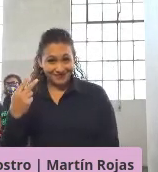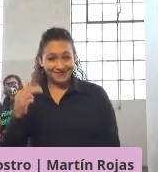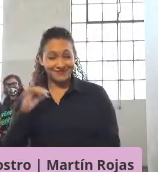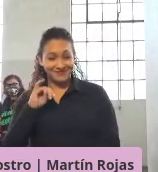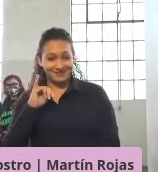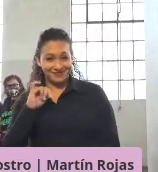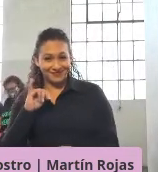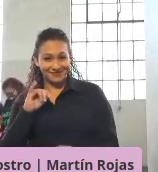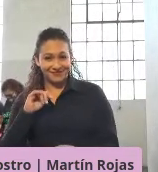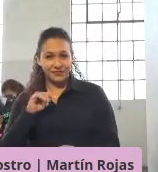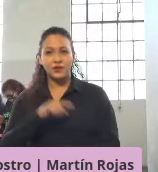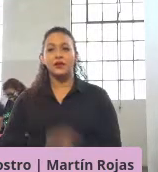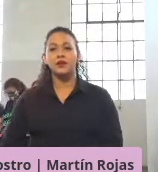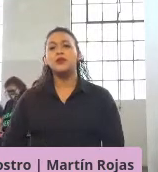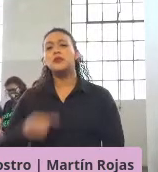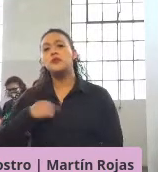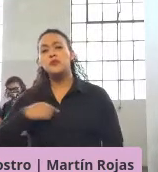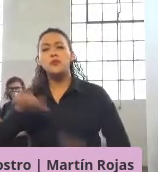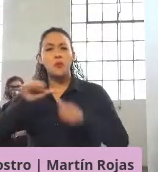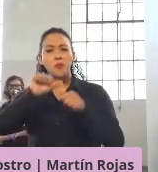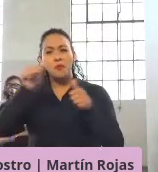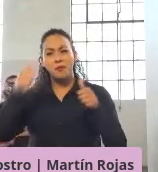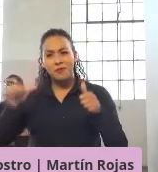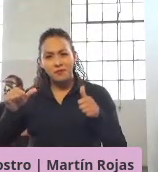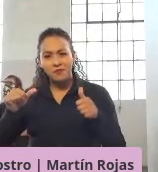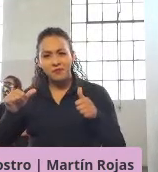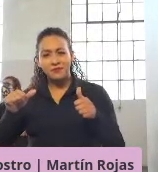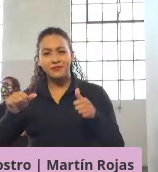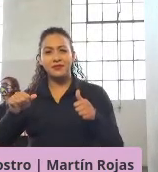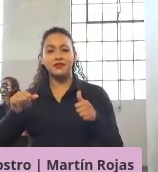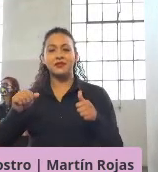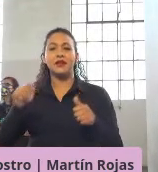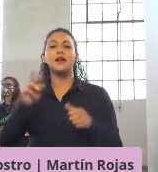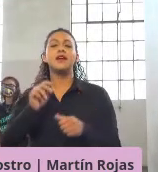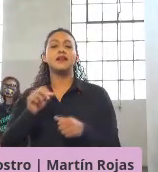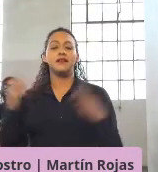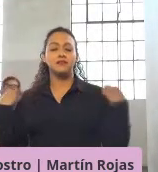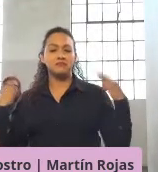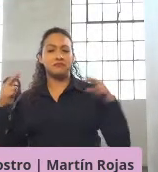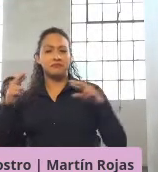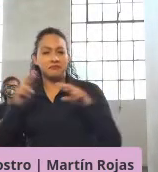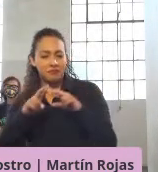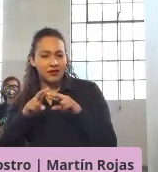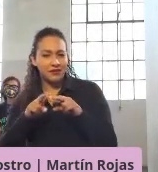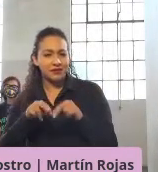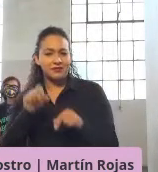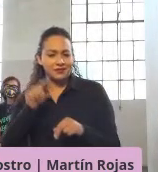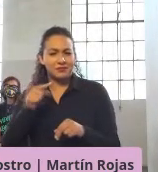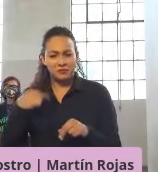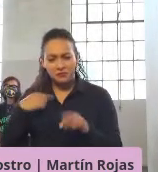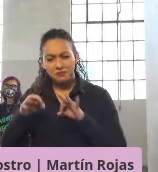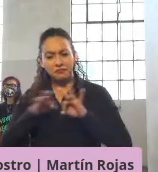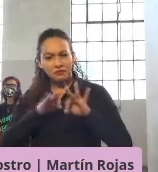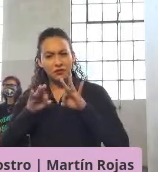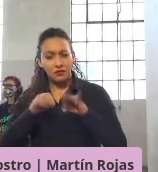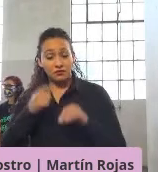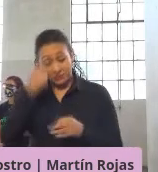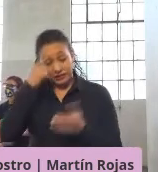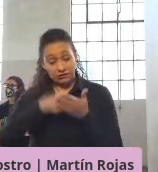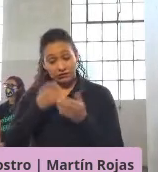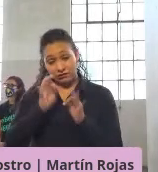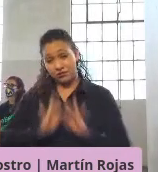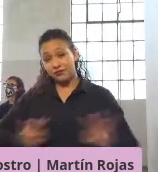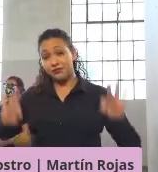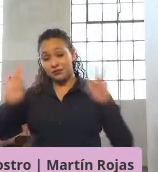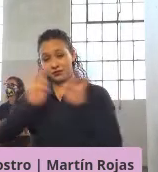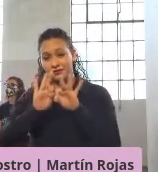Bueno, mi nombre es Elsa Oviedo, yo soy artista. También soy profesora en centro, también la docencia es una dimensión que me parece importante en mi